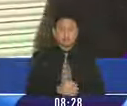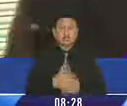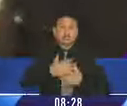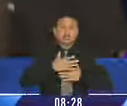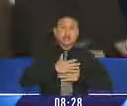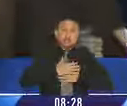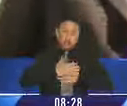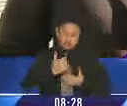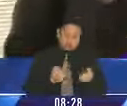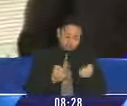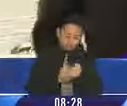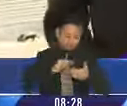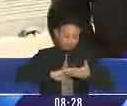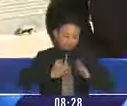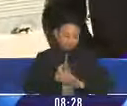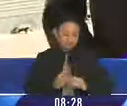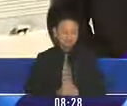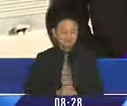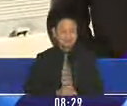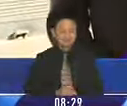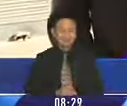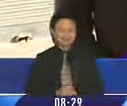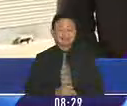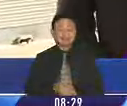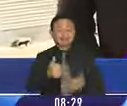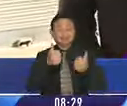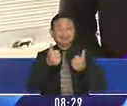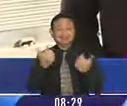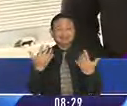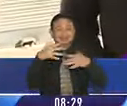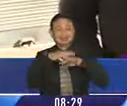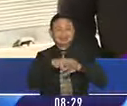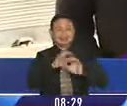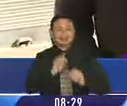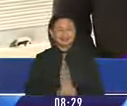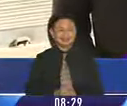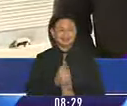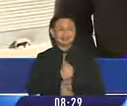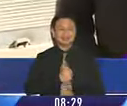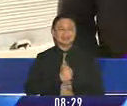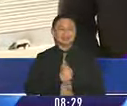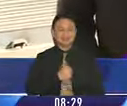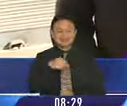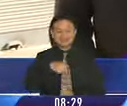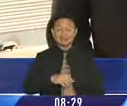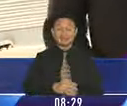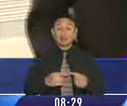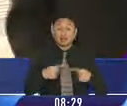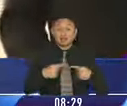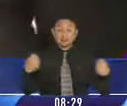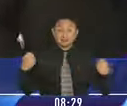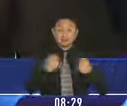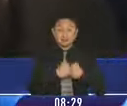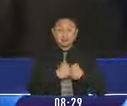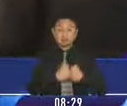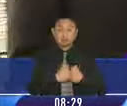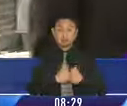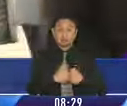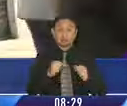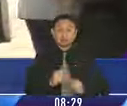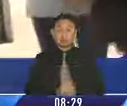de la comunidad, los duros. Eso, eso tiene que ser, trabajar juntos. Lamentablemente aquí hay accidentes a diarios, todos son